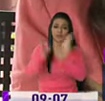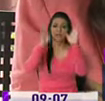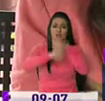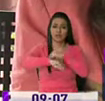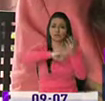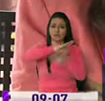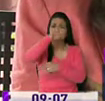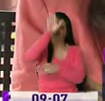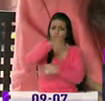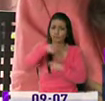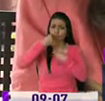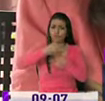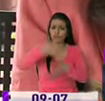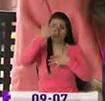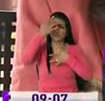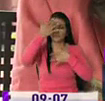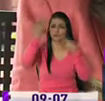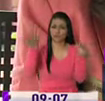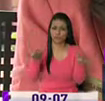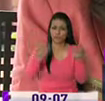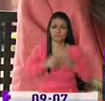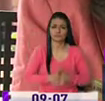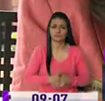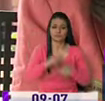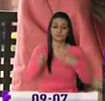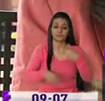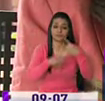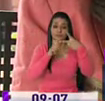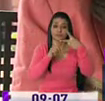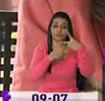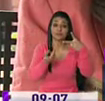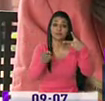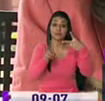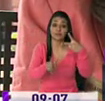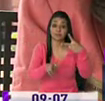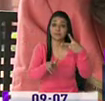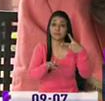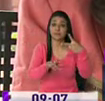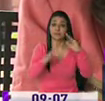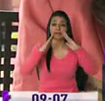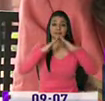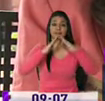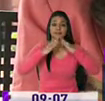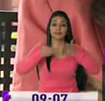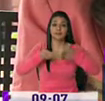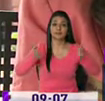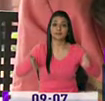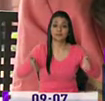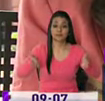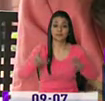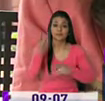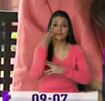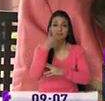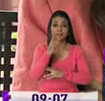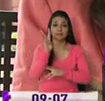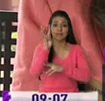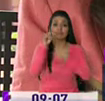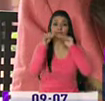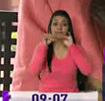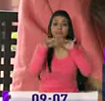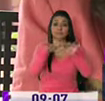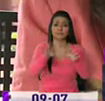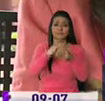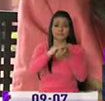hay información sobre el Alzheimer. Tenemos también una casa abierta el 16 de septiembre, que